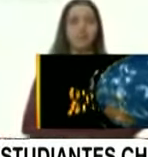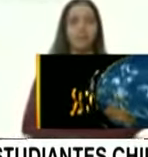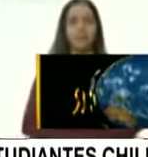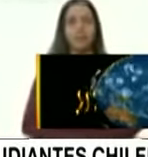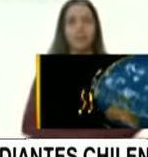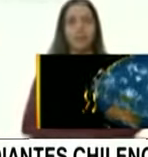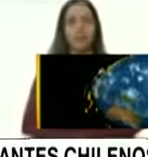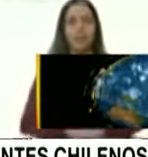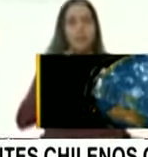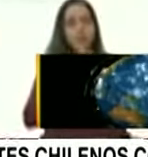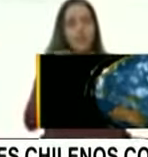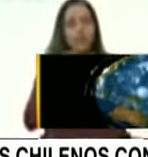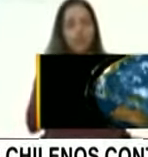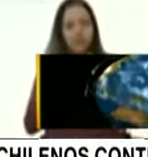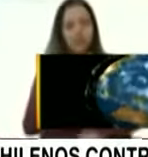Palestina